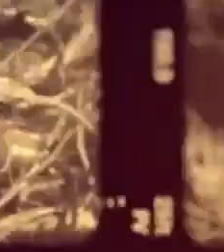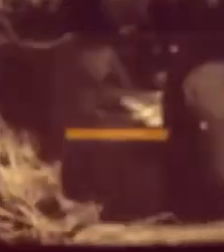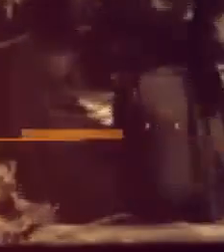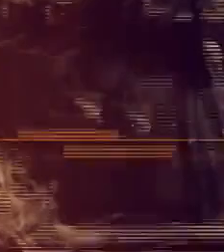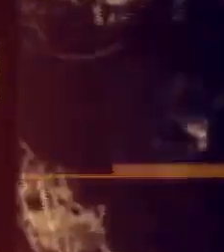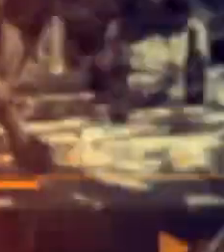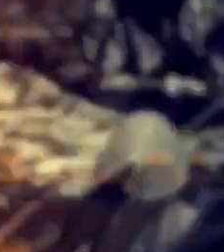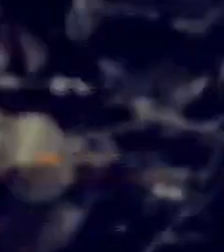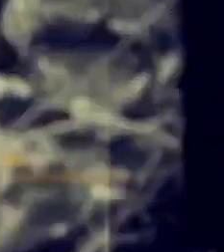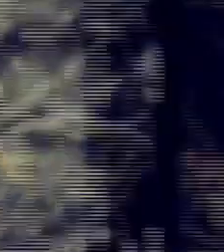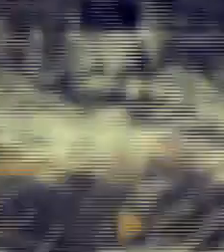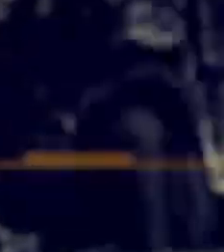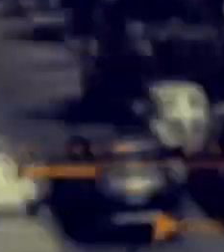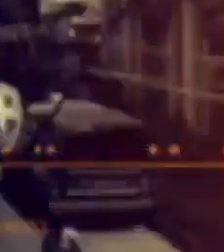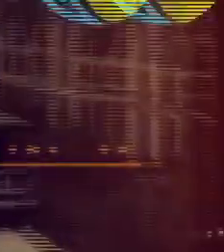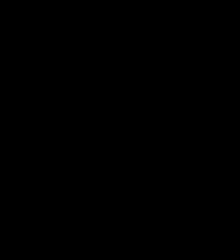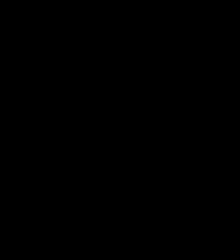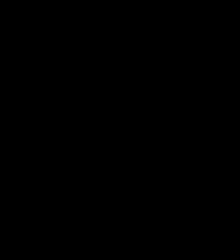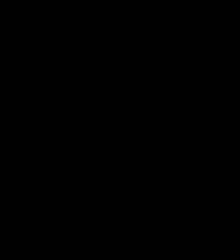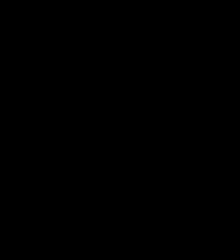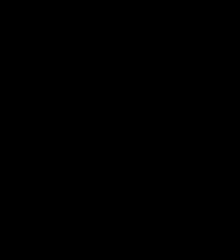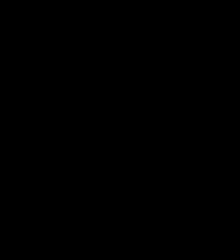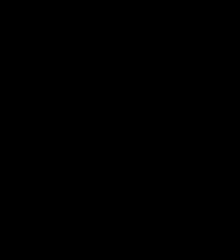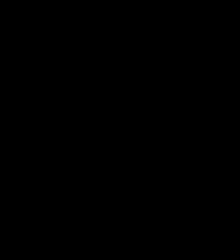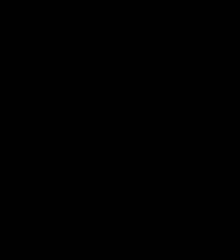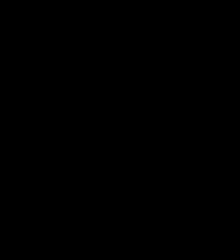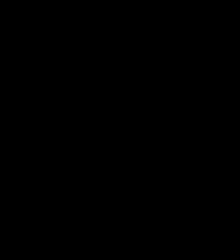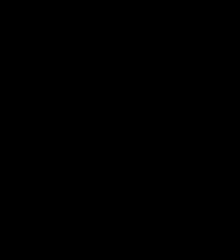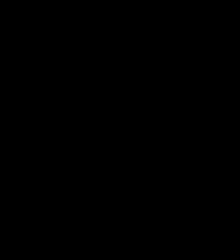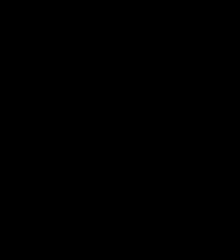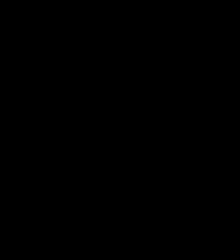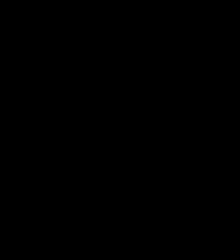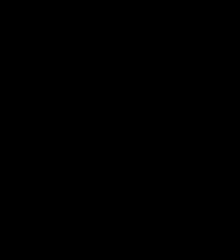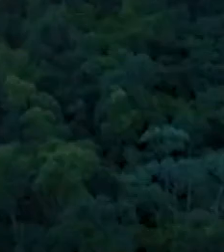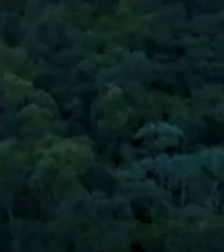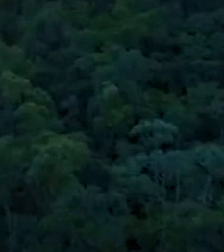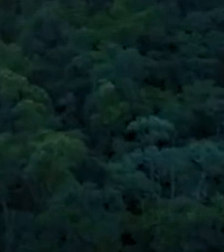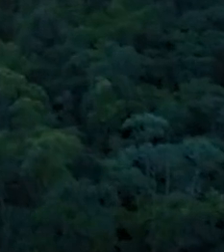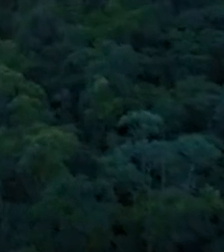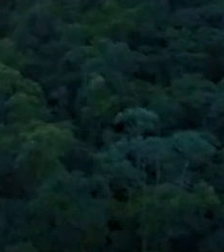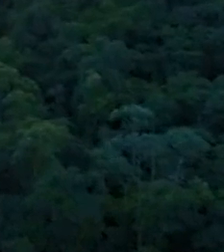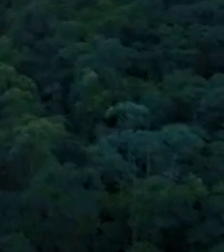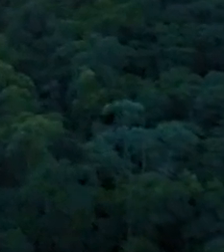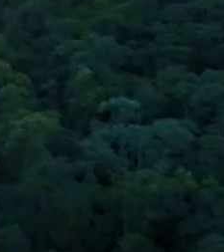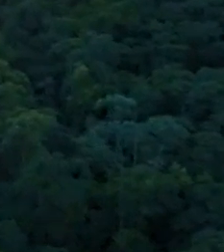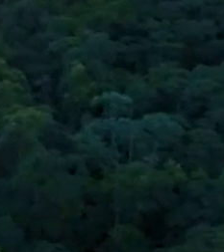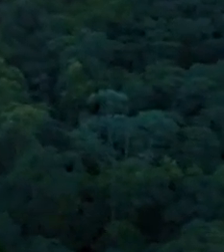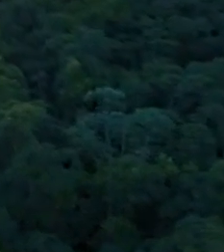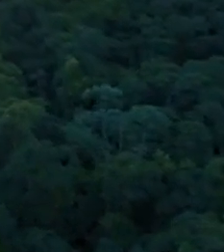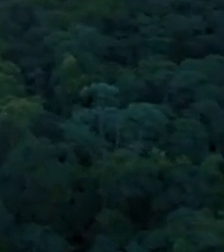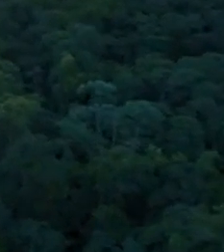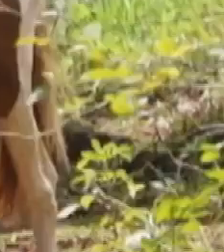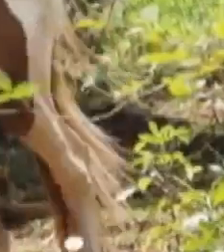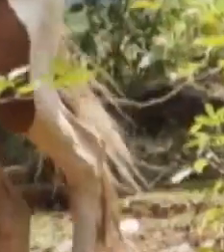el Centro de Cine, aquí en 13, Costa Rica Televisión. En conmemoración del Día